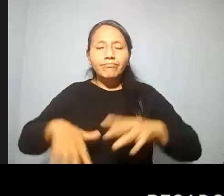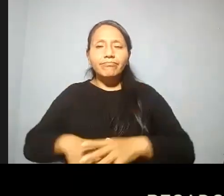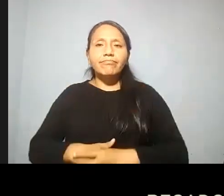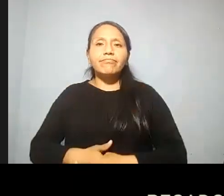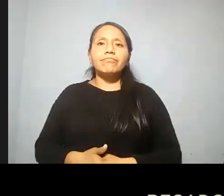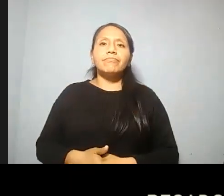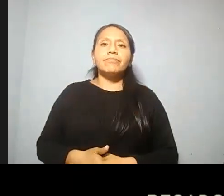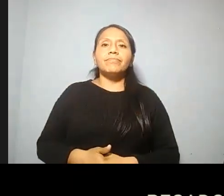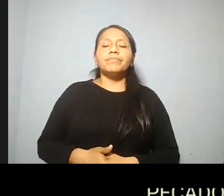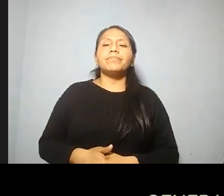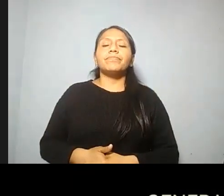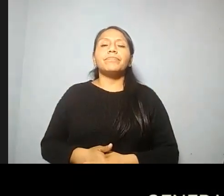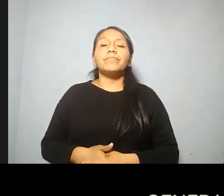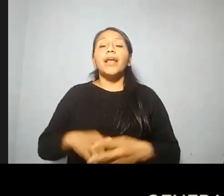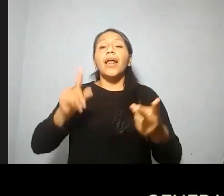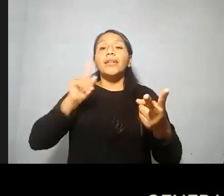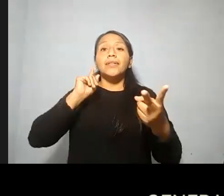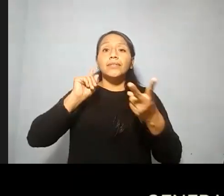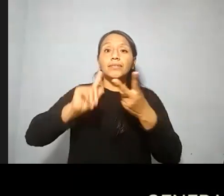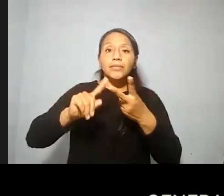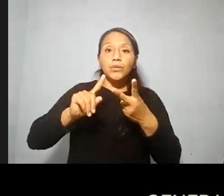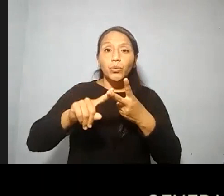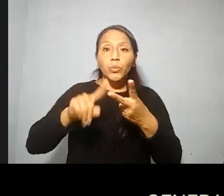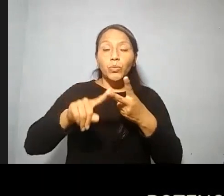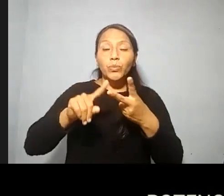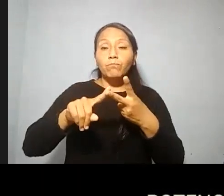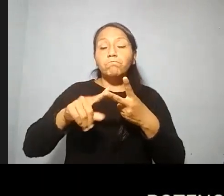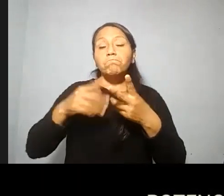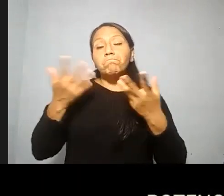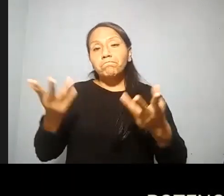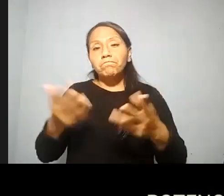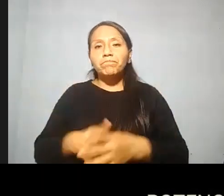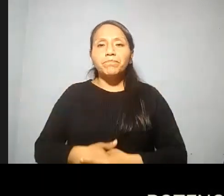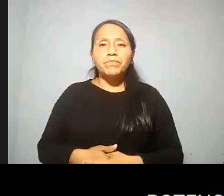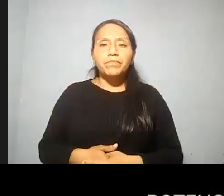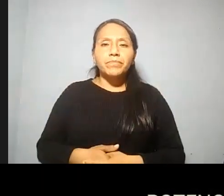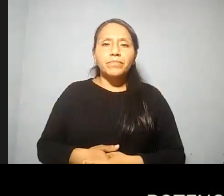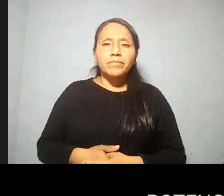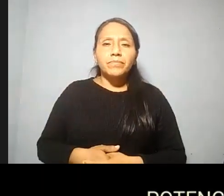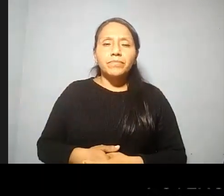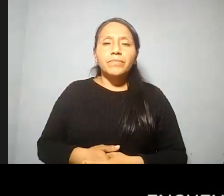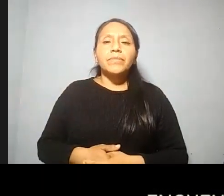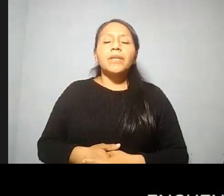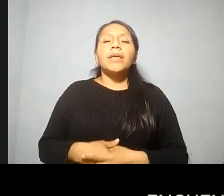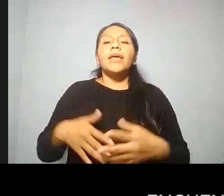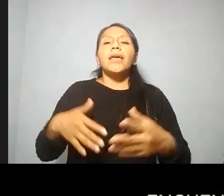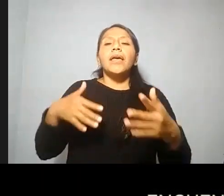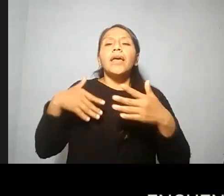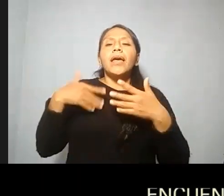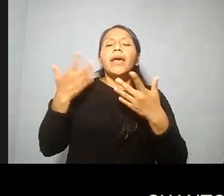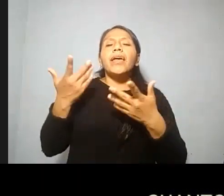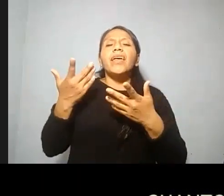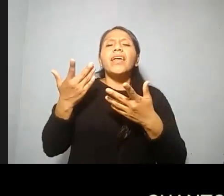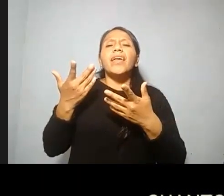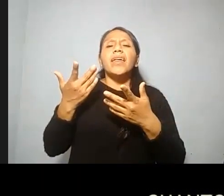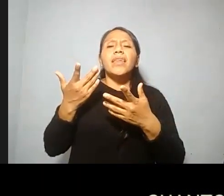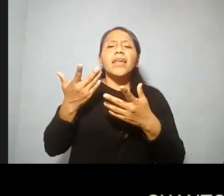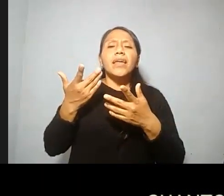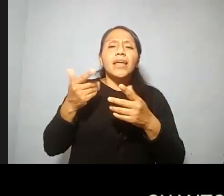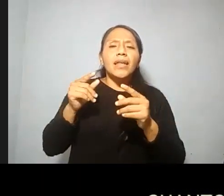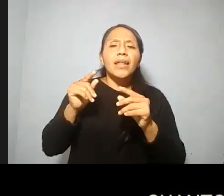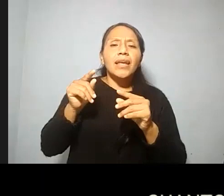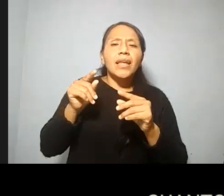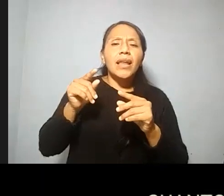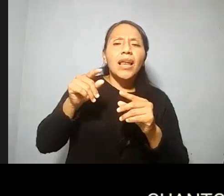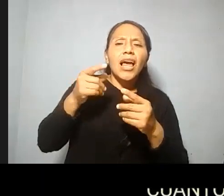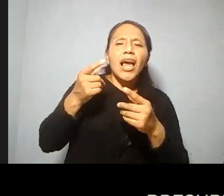En cuanto al segundo presupuesto, se parte de la idea de que la PCD no tiene nada